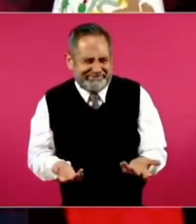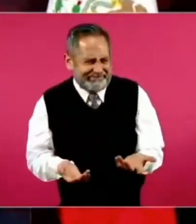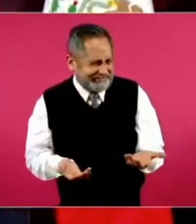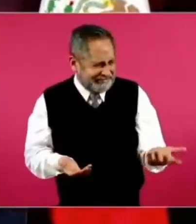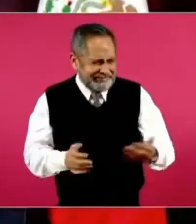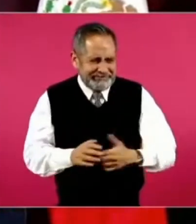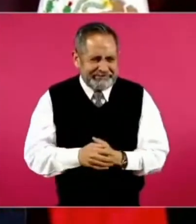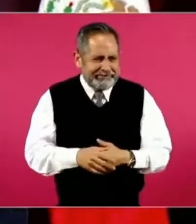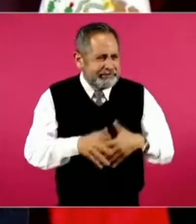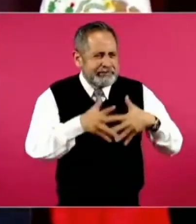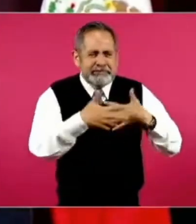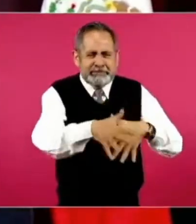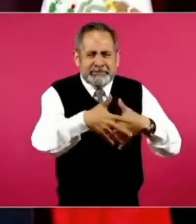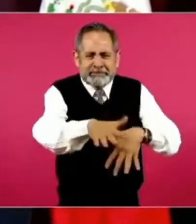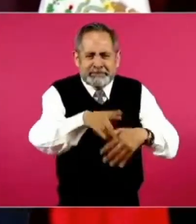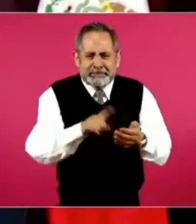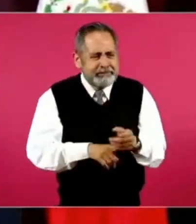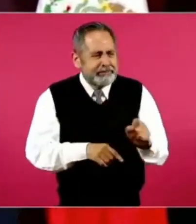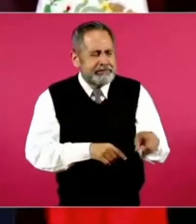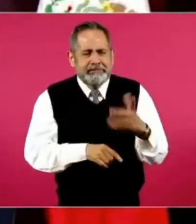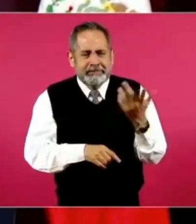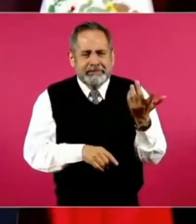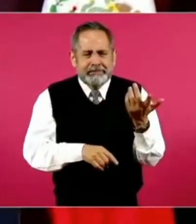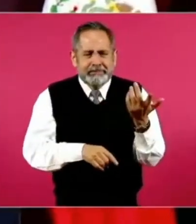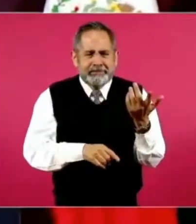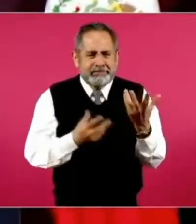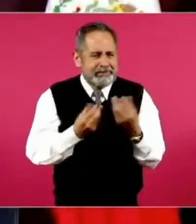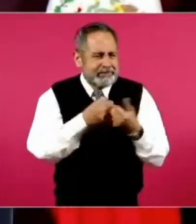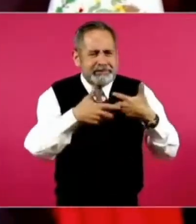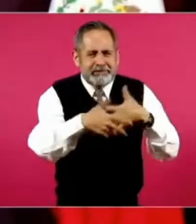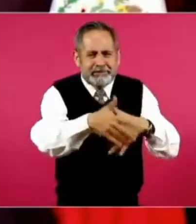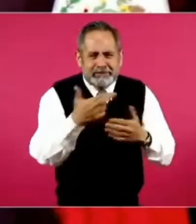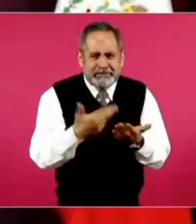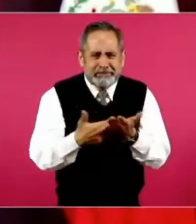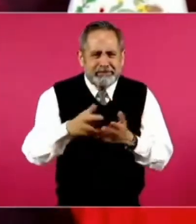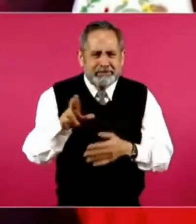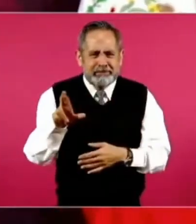Las marchas estas de Rosa,